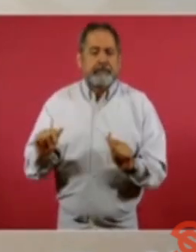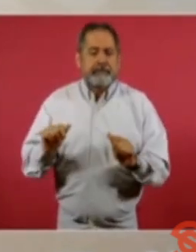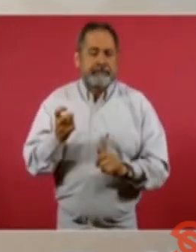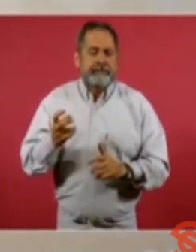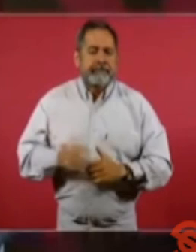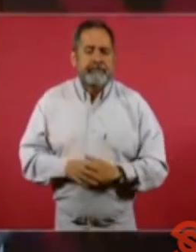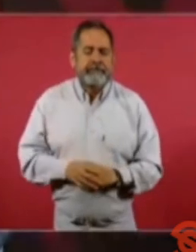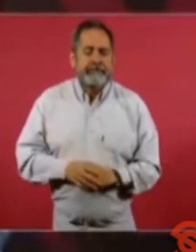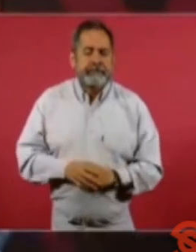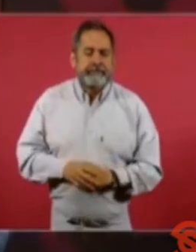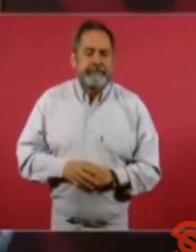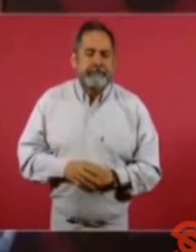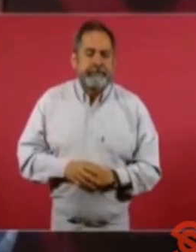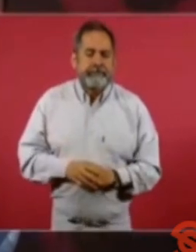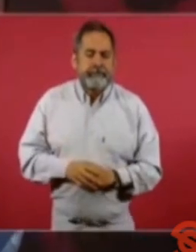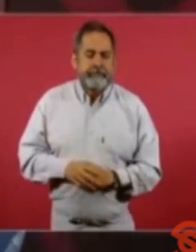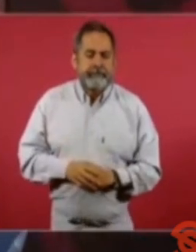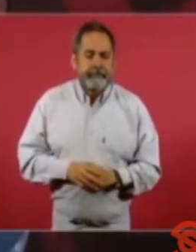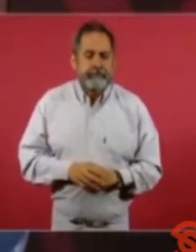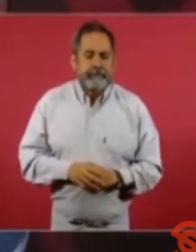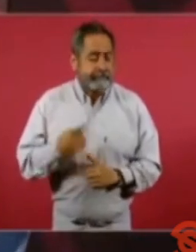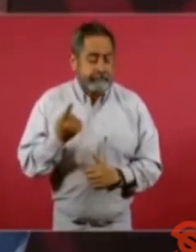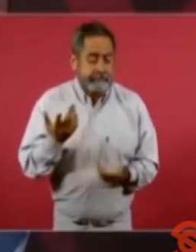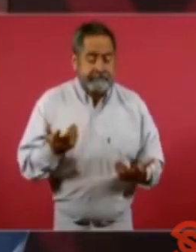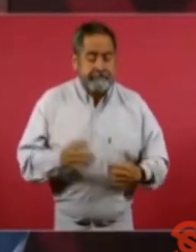Y no se puede